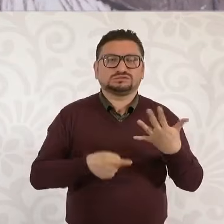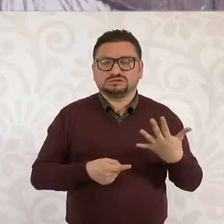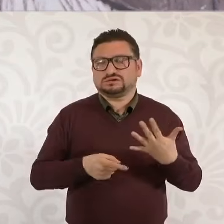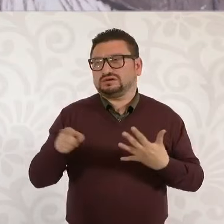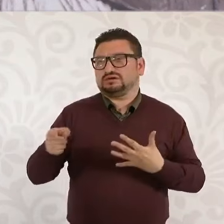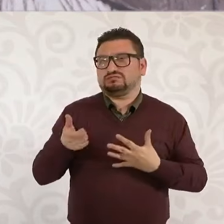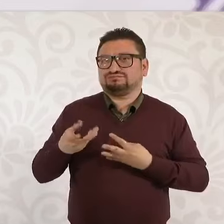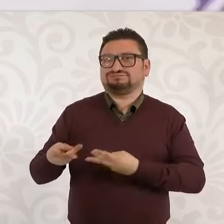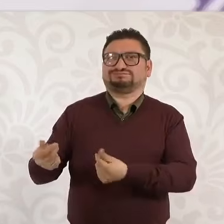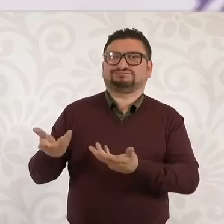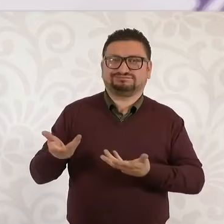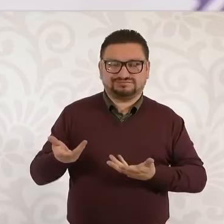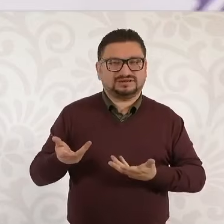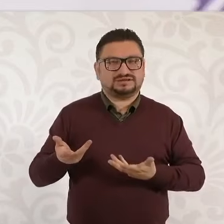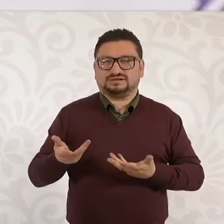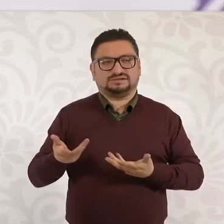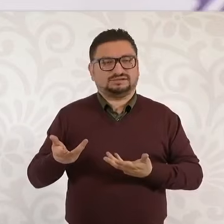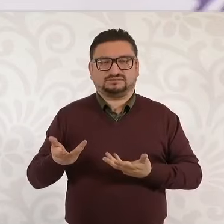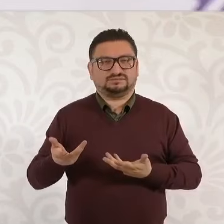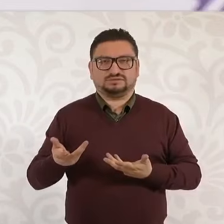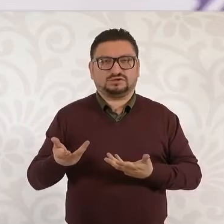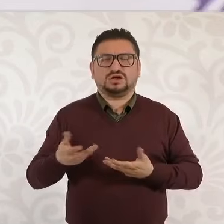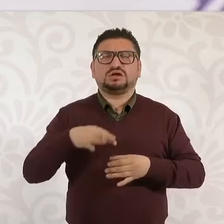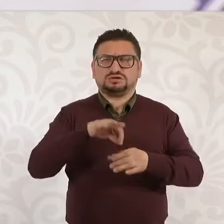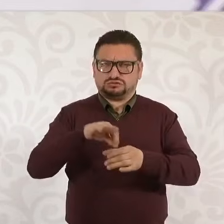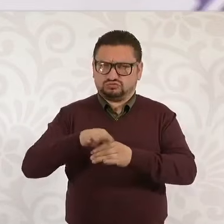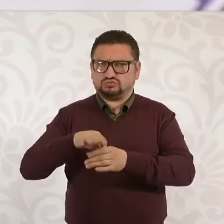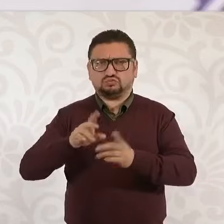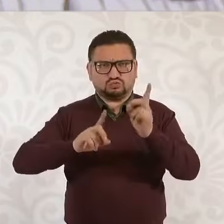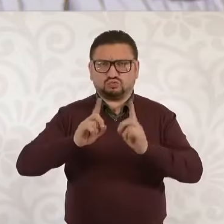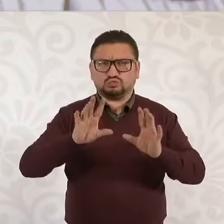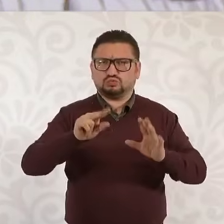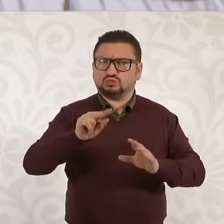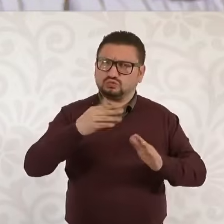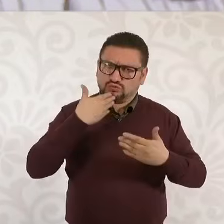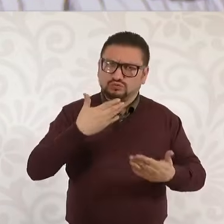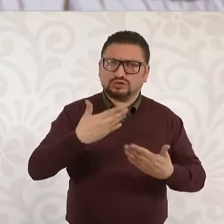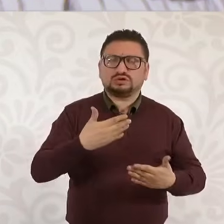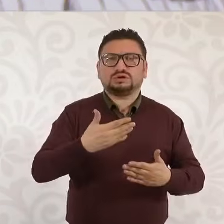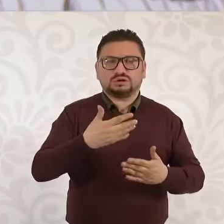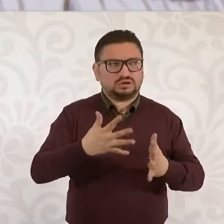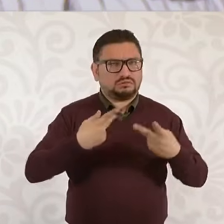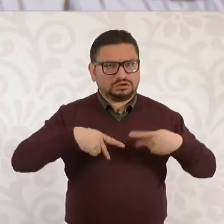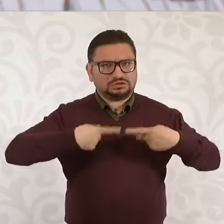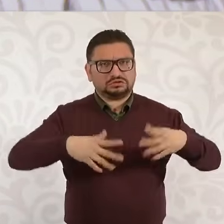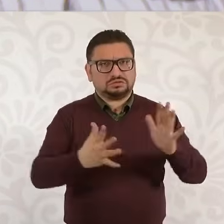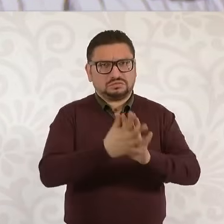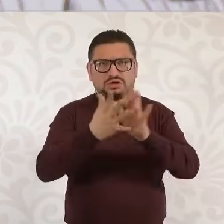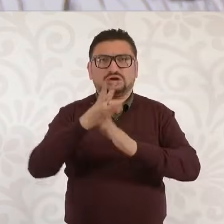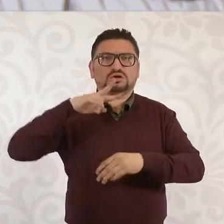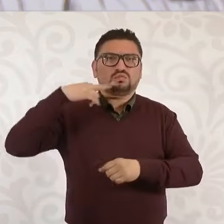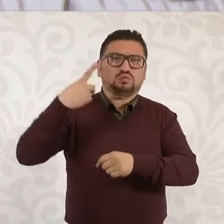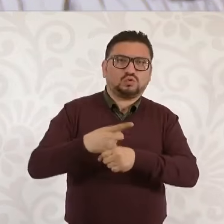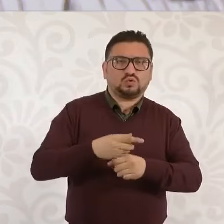Entonces, nadie está poniendo en duda la elección y cómo debe ser, ni que haya participación de